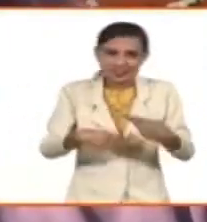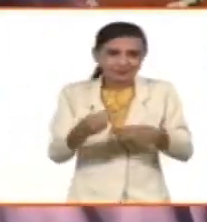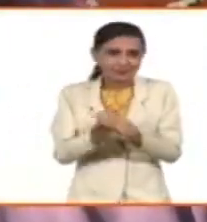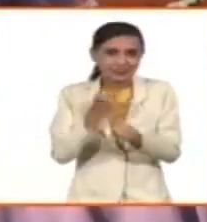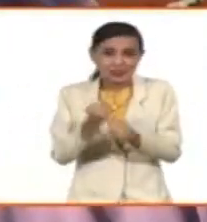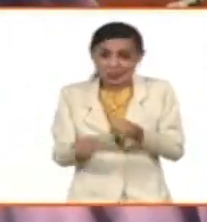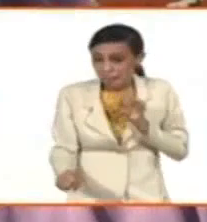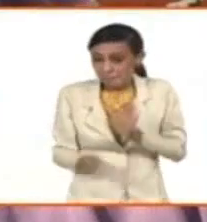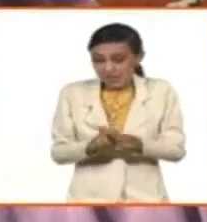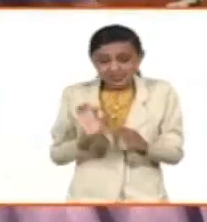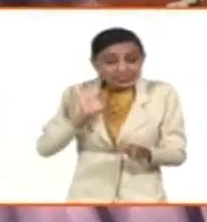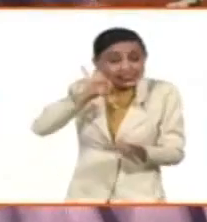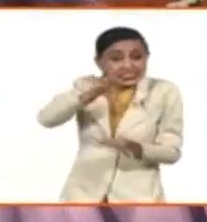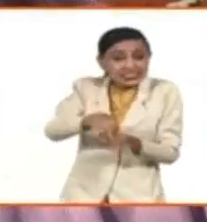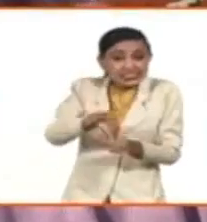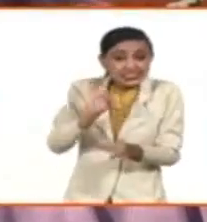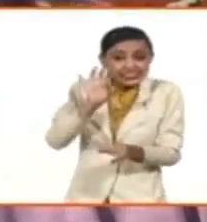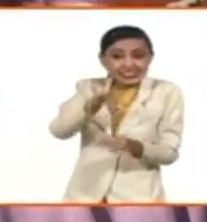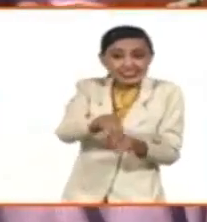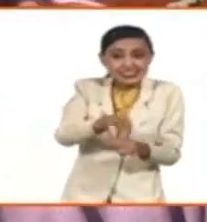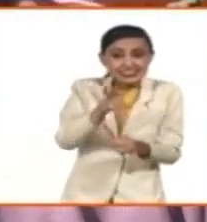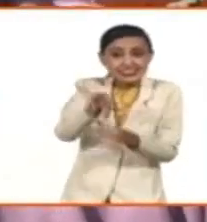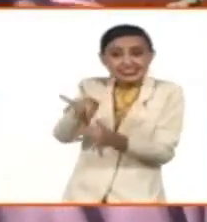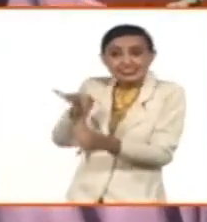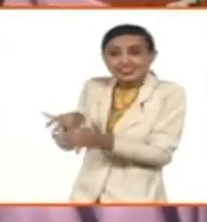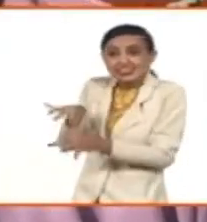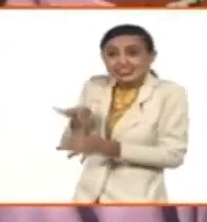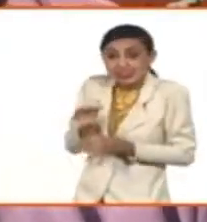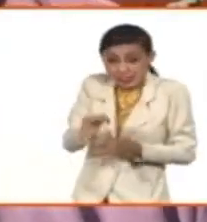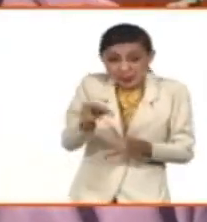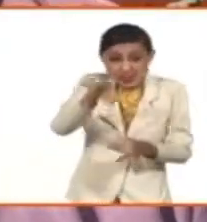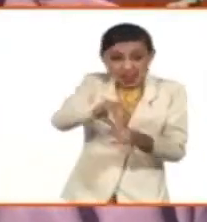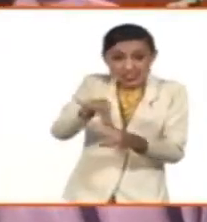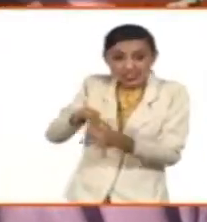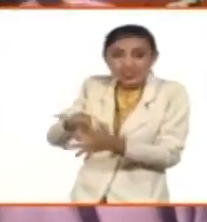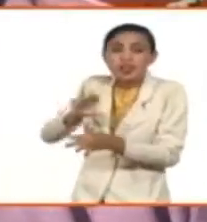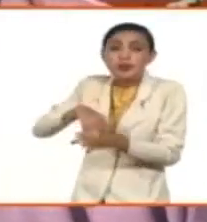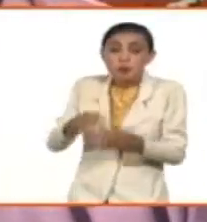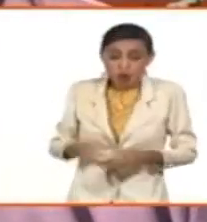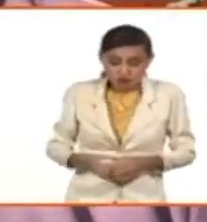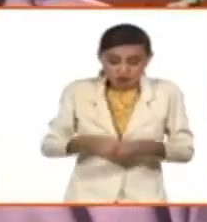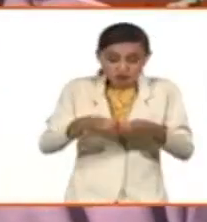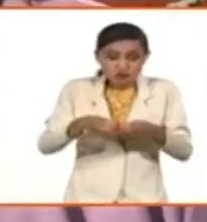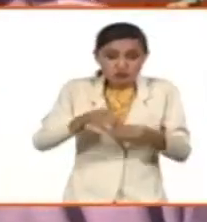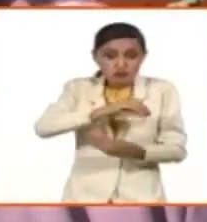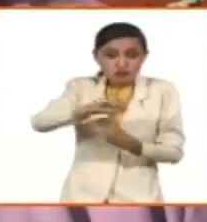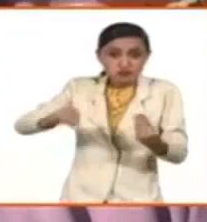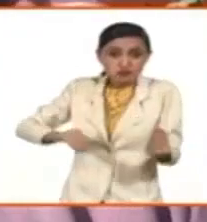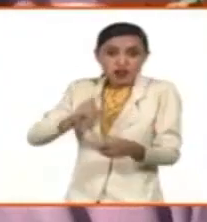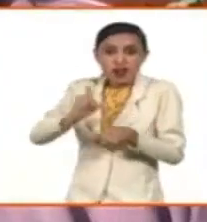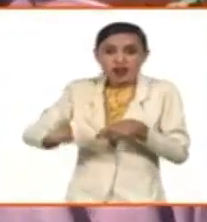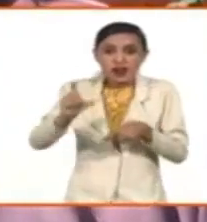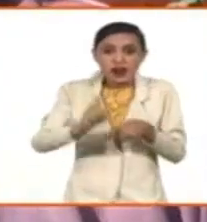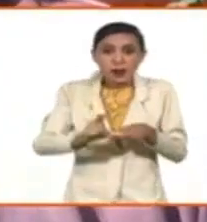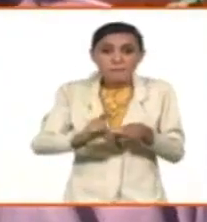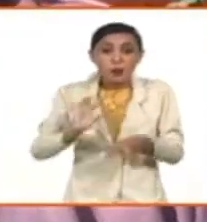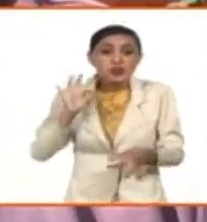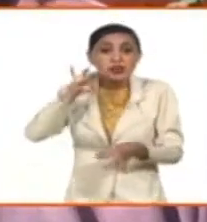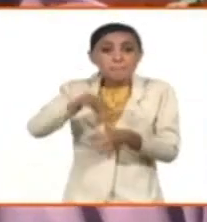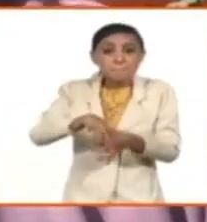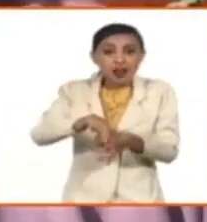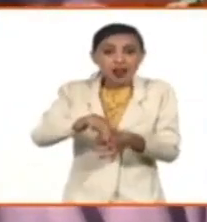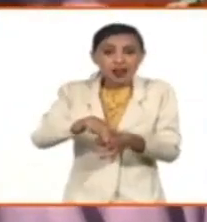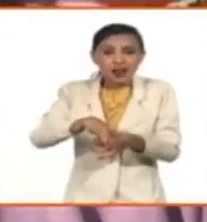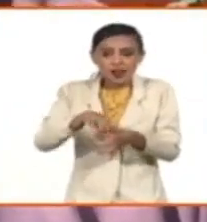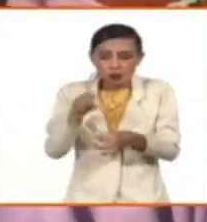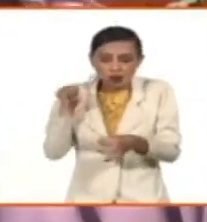las semillitas en los cepellones hasta trasplantarlas para el campo, sembrarlas, cultivarlas todo el tiempo